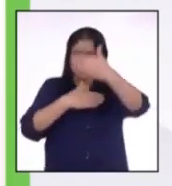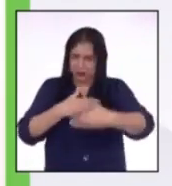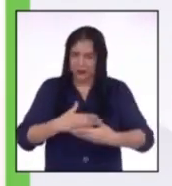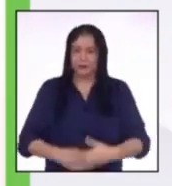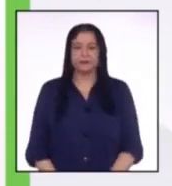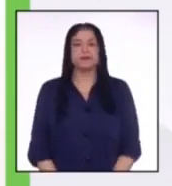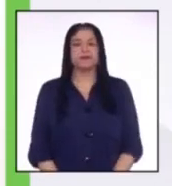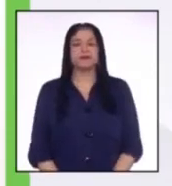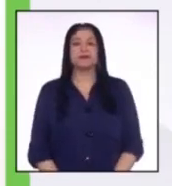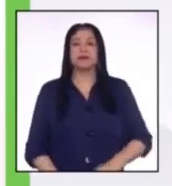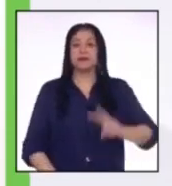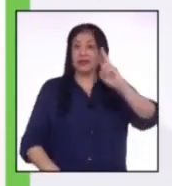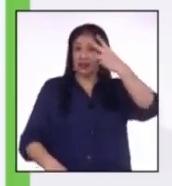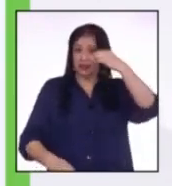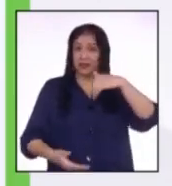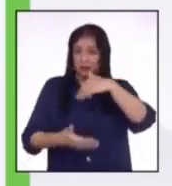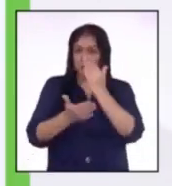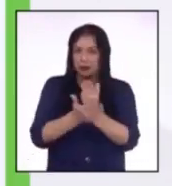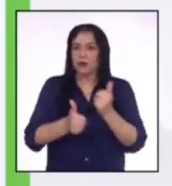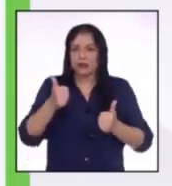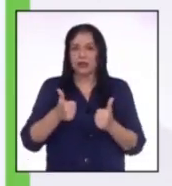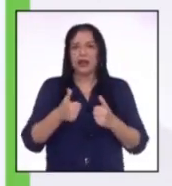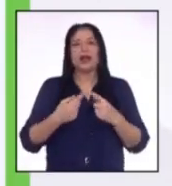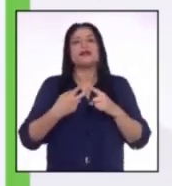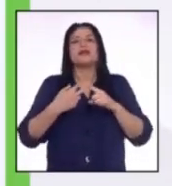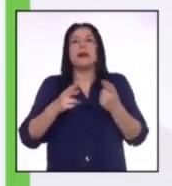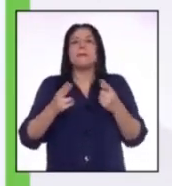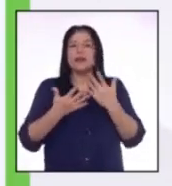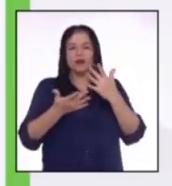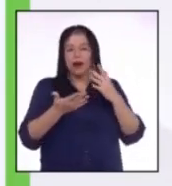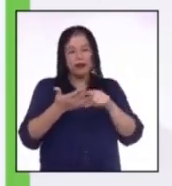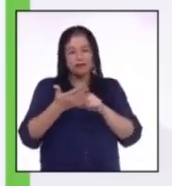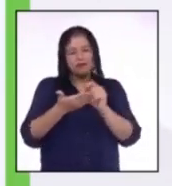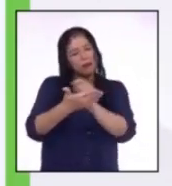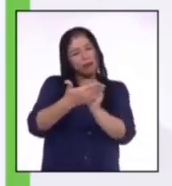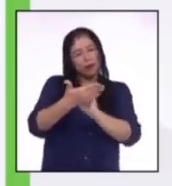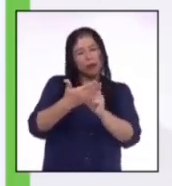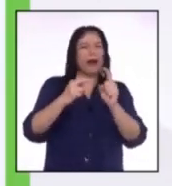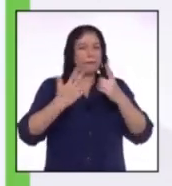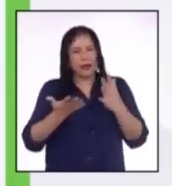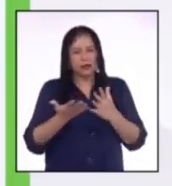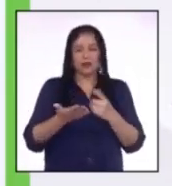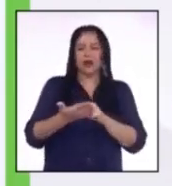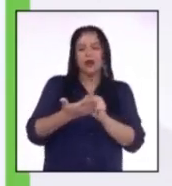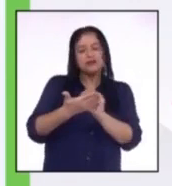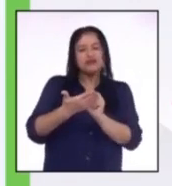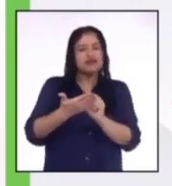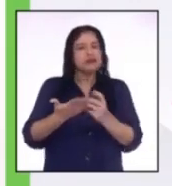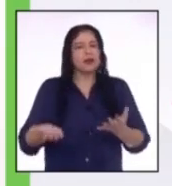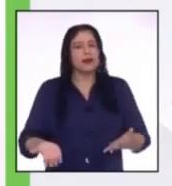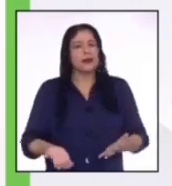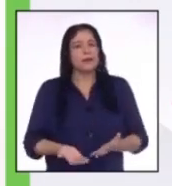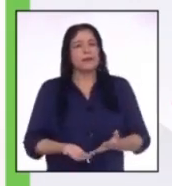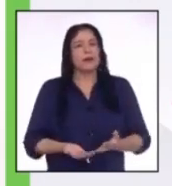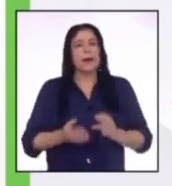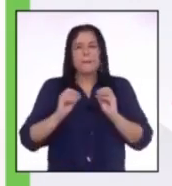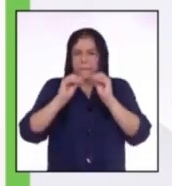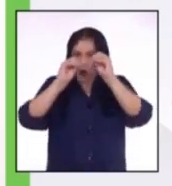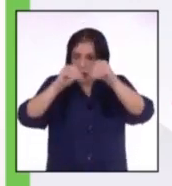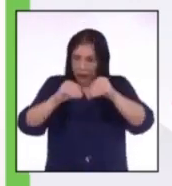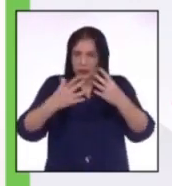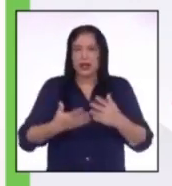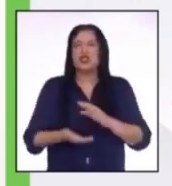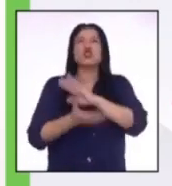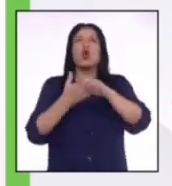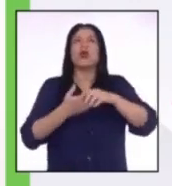la siguiente etapa es la escritura del borrador en esta parte del proceso de escritura plasmamos a